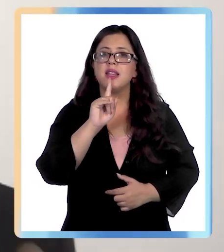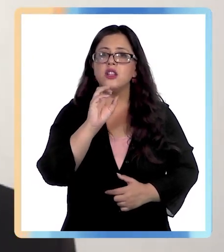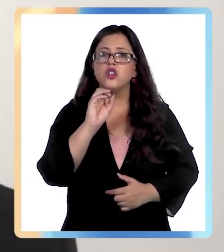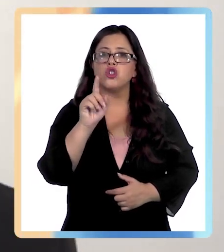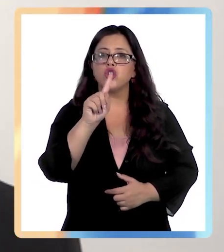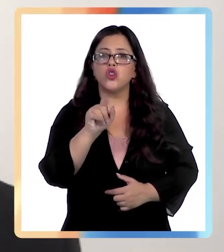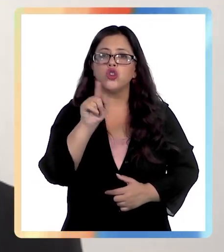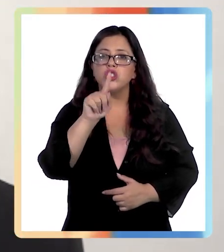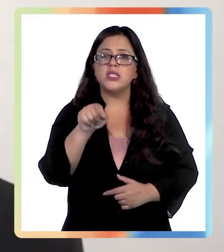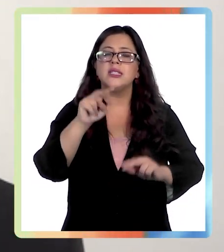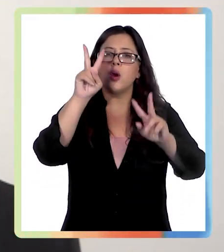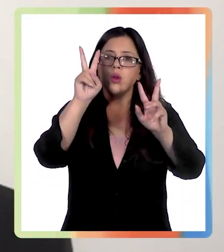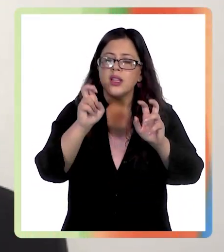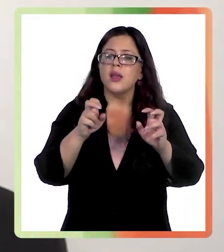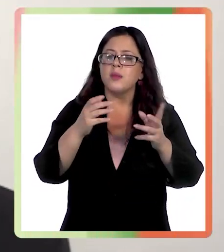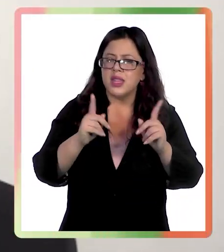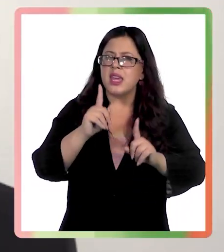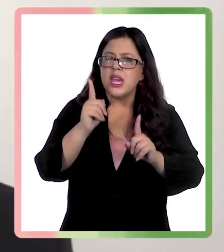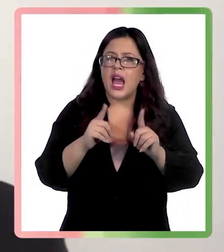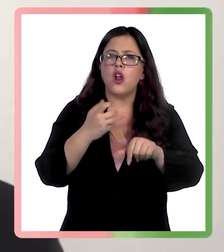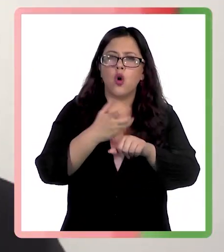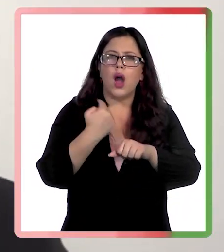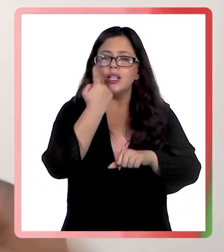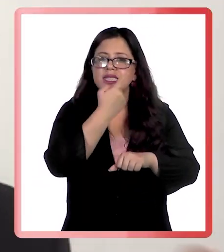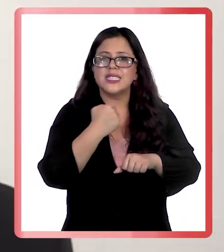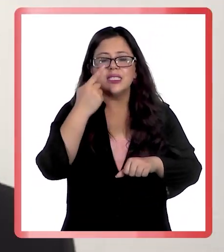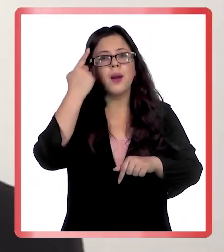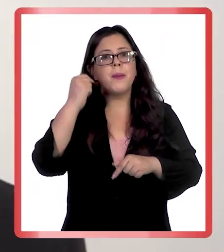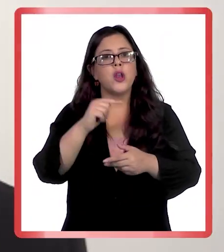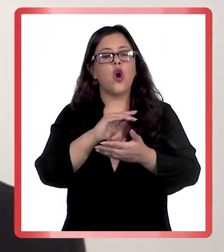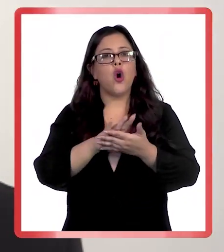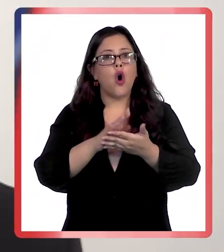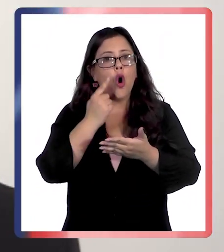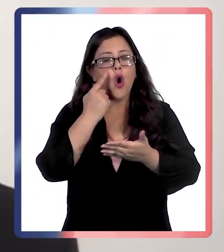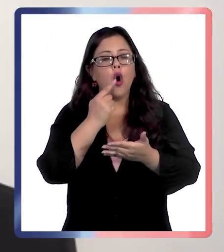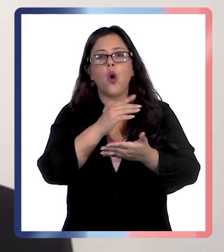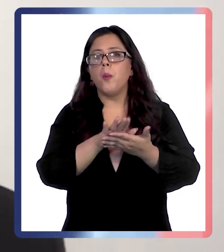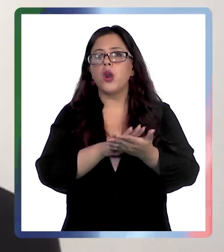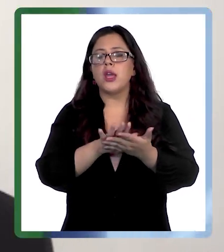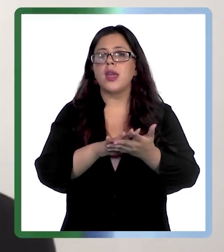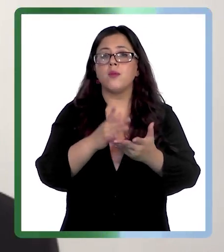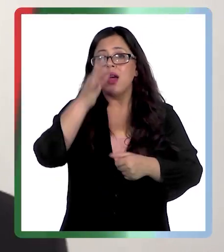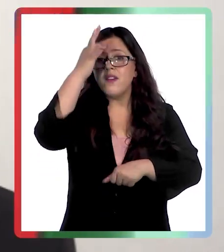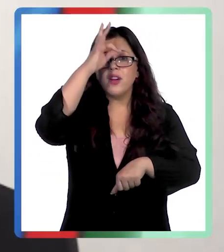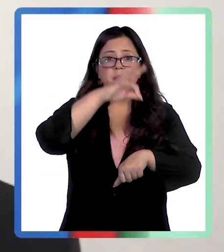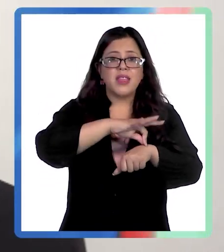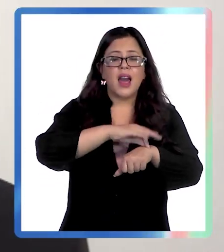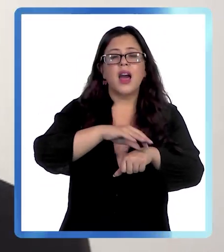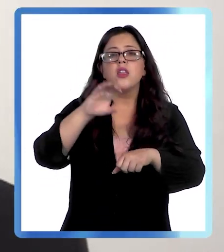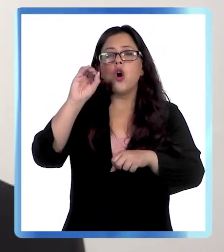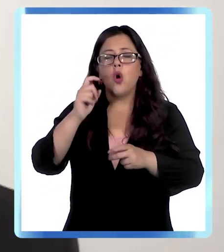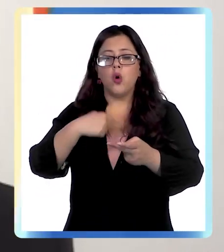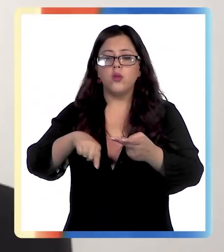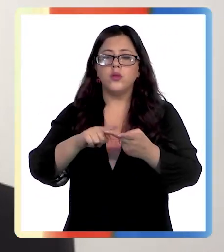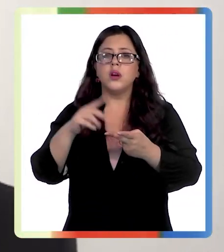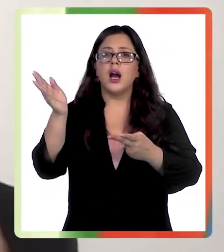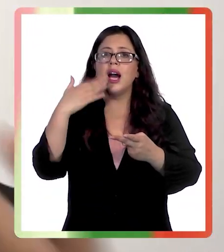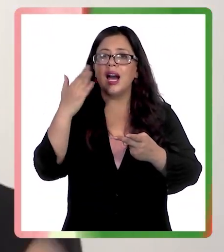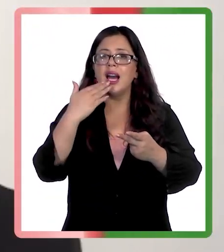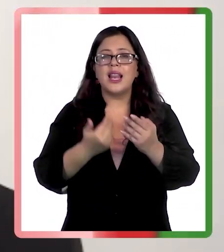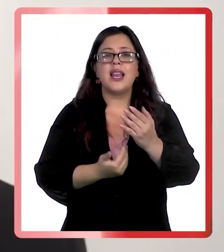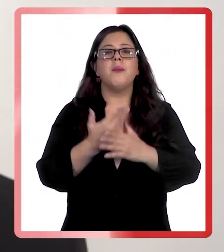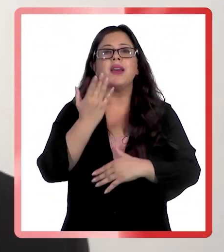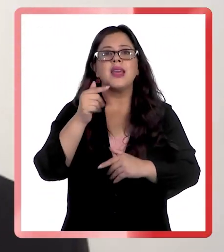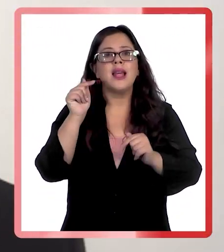algo que algo que está pasando en la boca ahora no vamos a comparar la litosis producto de una enfermedad con por ejemplo una osis o un mal